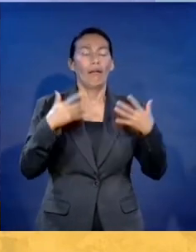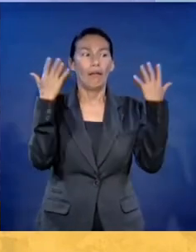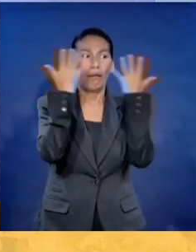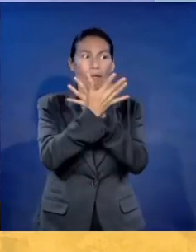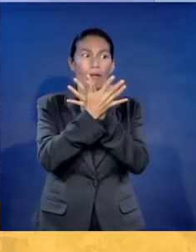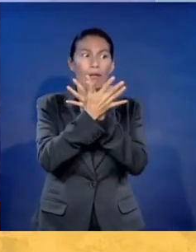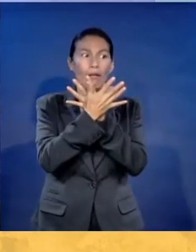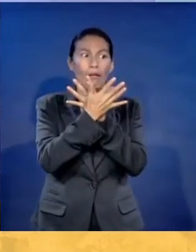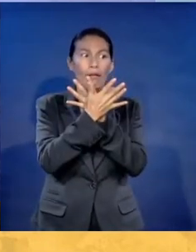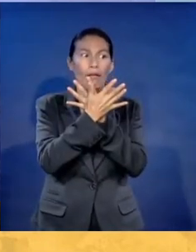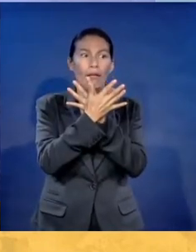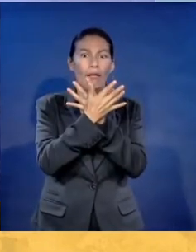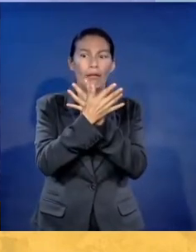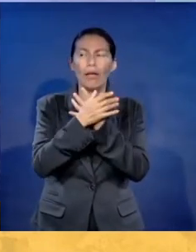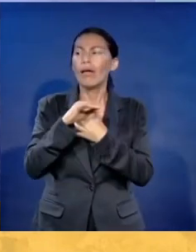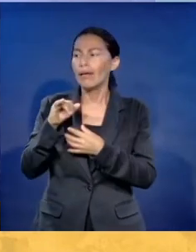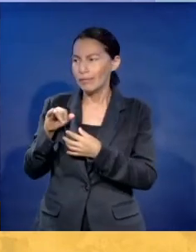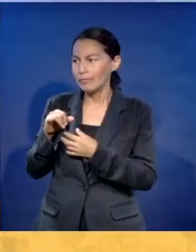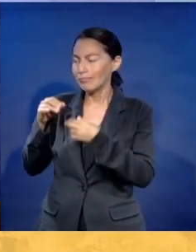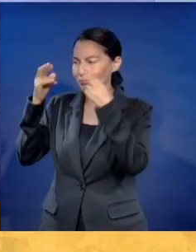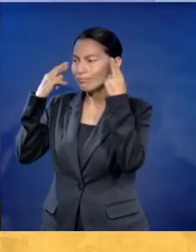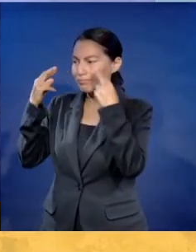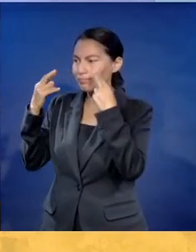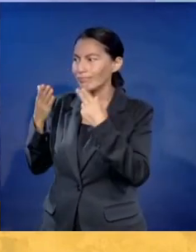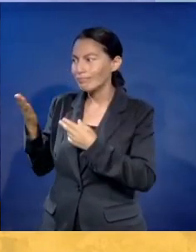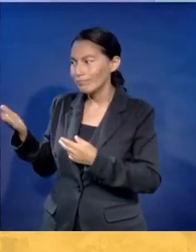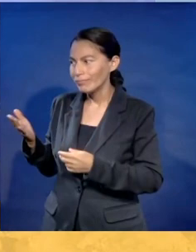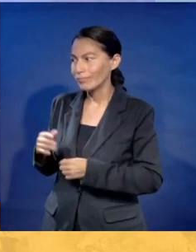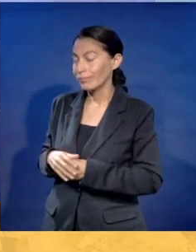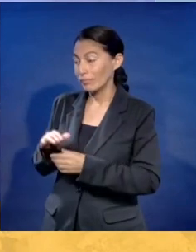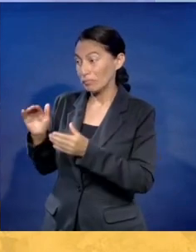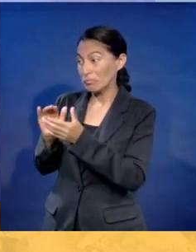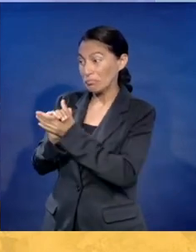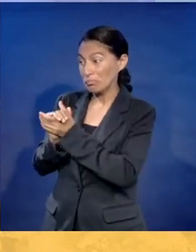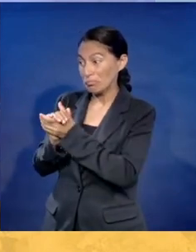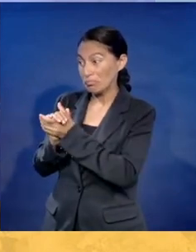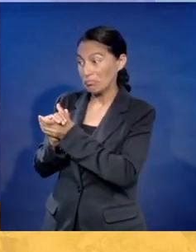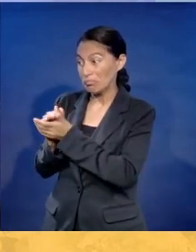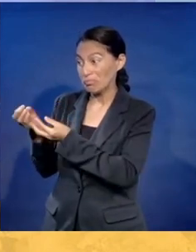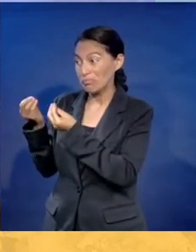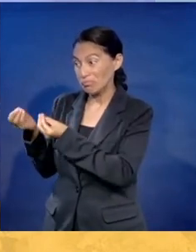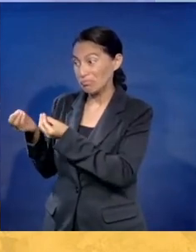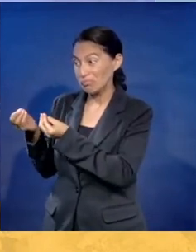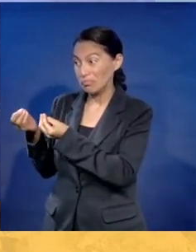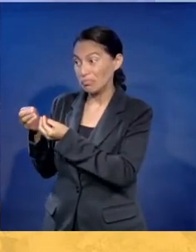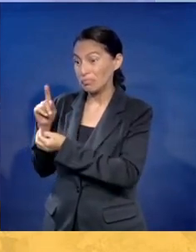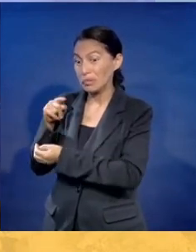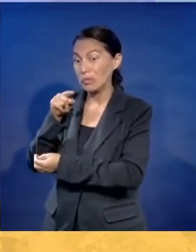si mi rey usted tiene un montón de esposas pero le quitó la esposa a Urías que nomás tenía una